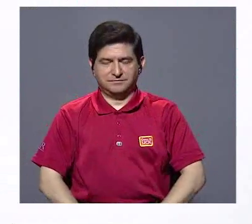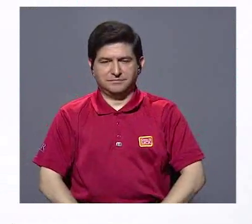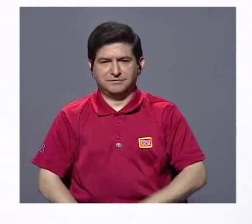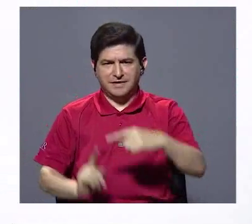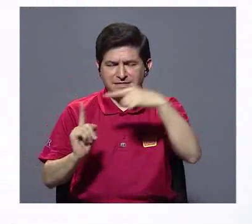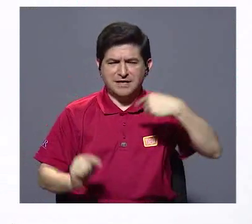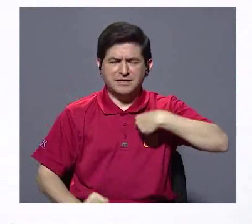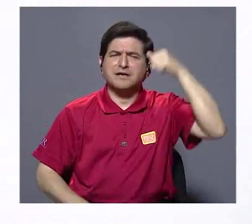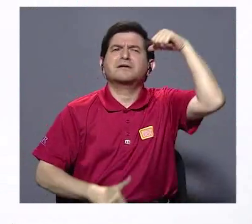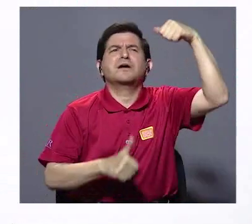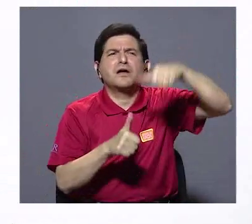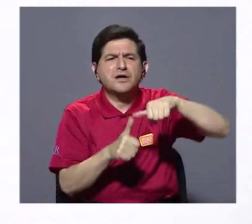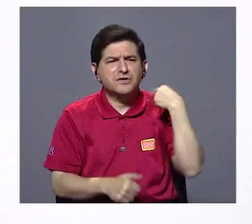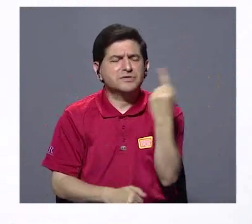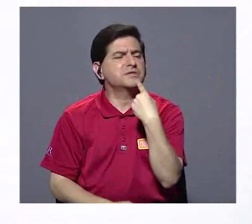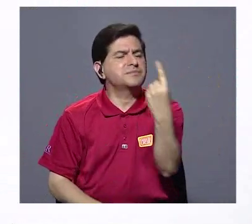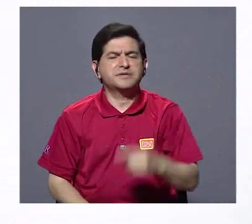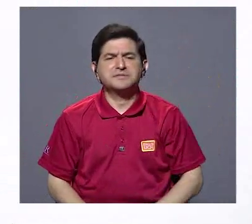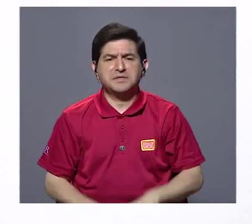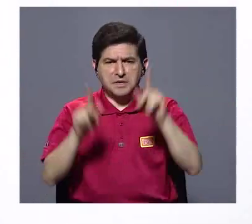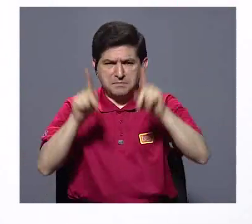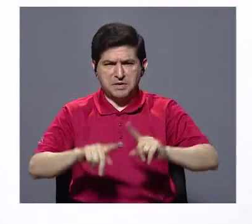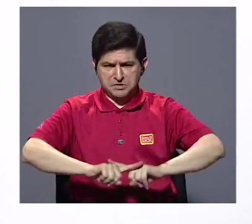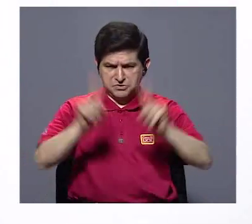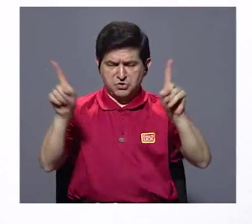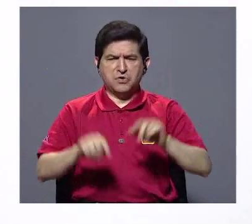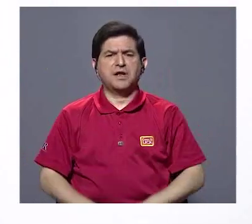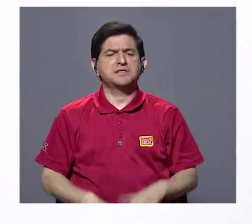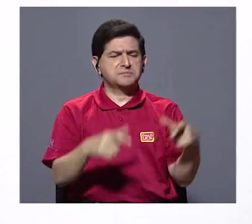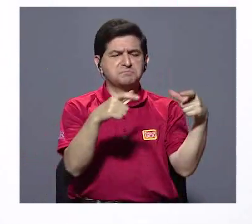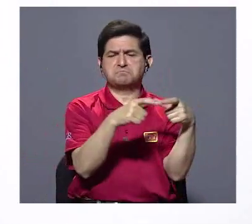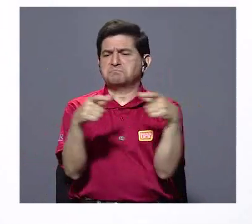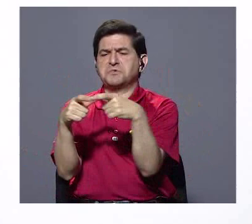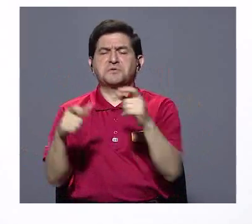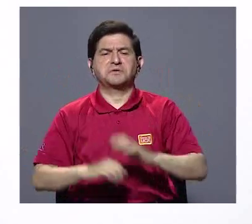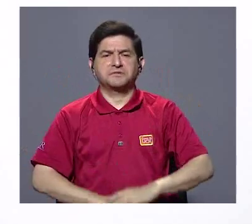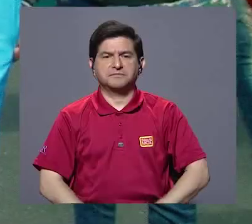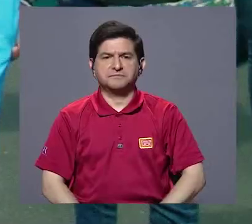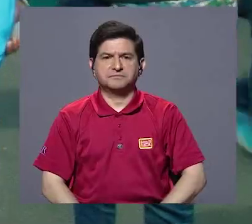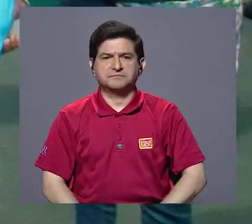Desde que yo tengo memoria siempre nos han dicho que las personas que somos diferentes somos una minoría.